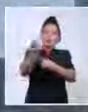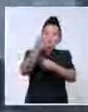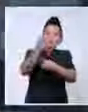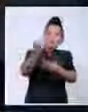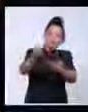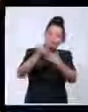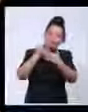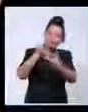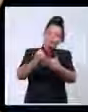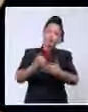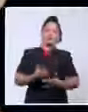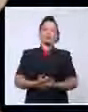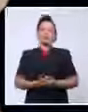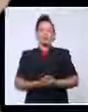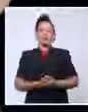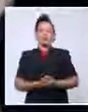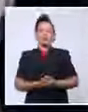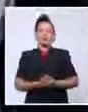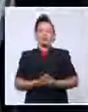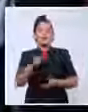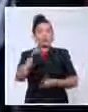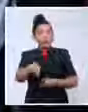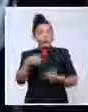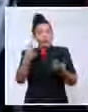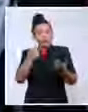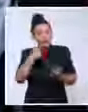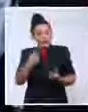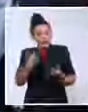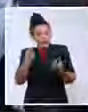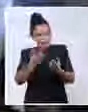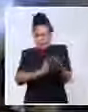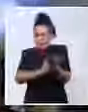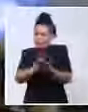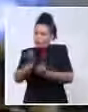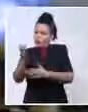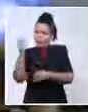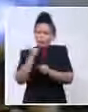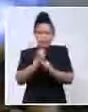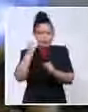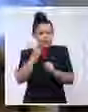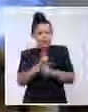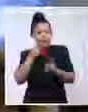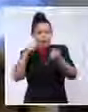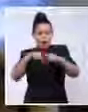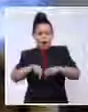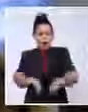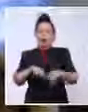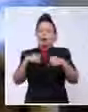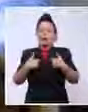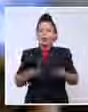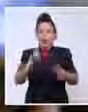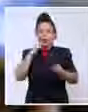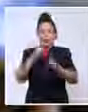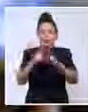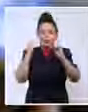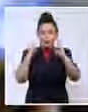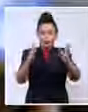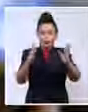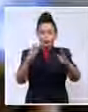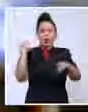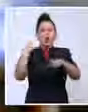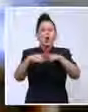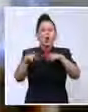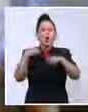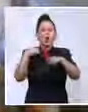siente que aún le queda mucho por hacer actualmente colabora en la formación de otros docentes en cursos de posgrado y doctorado